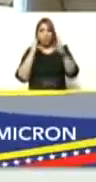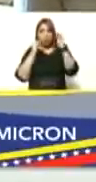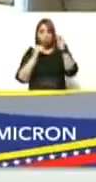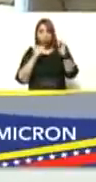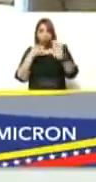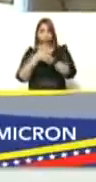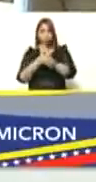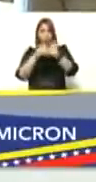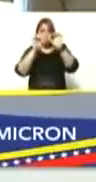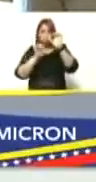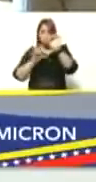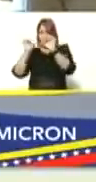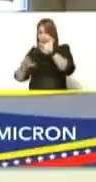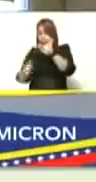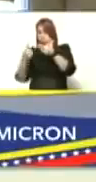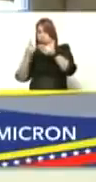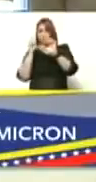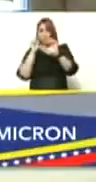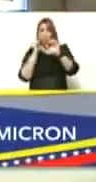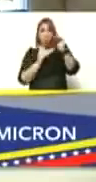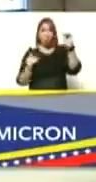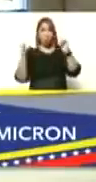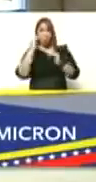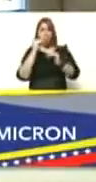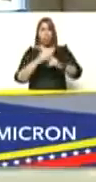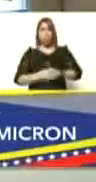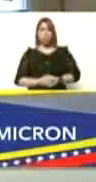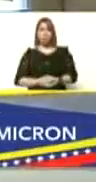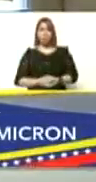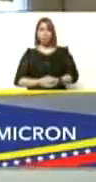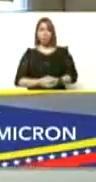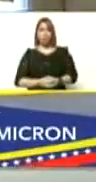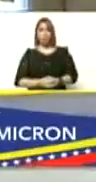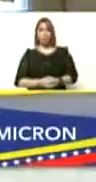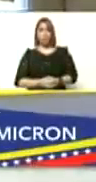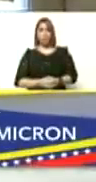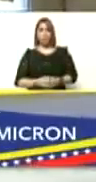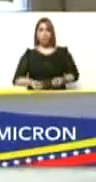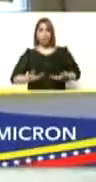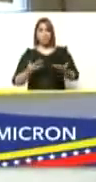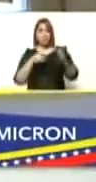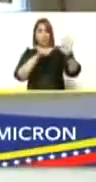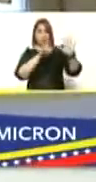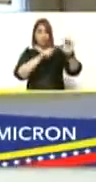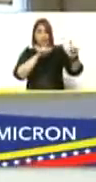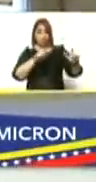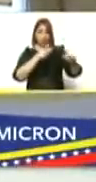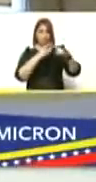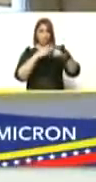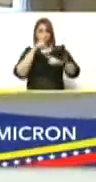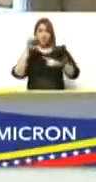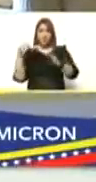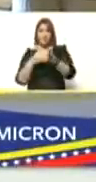esos detalles, un punto. Alvarado, llegamos a 6 casos por 100.000.